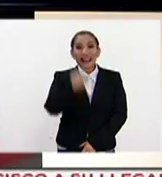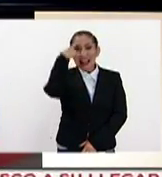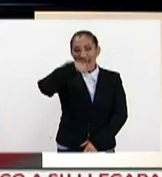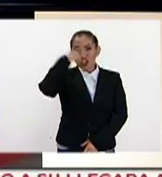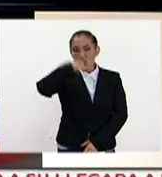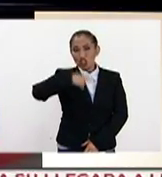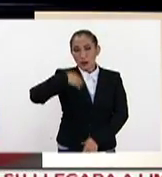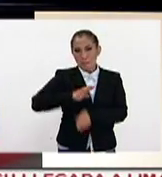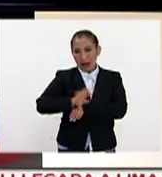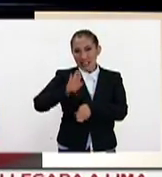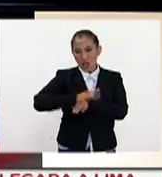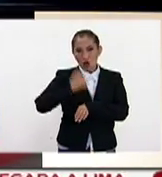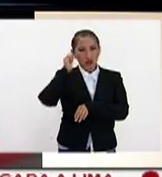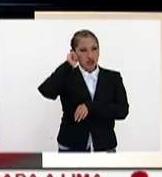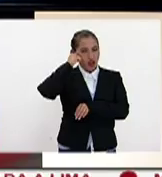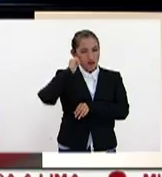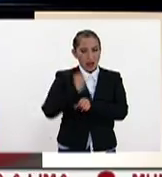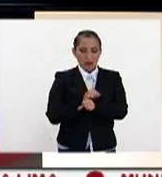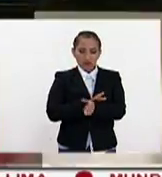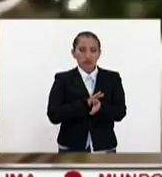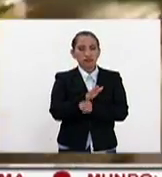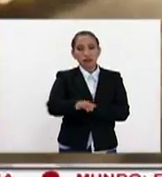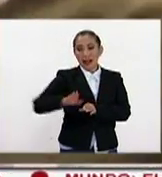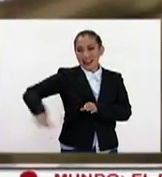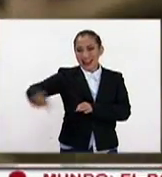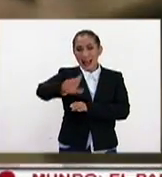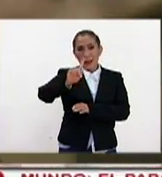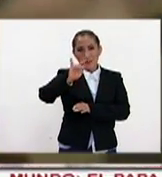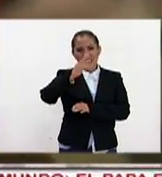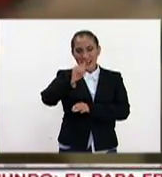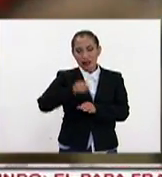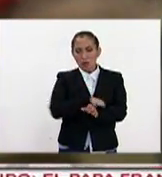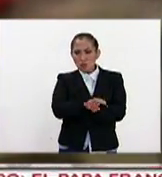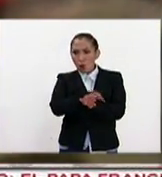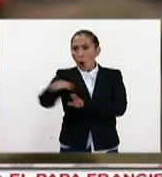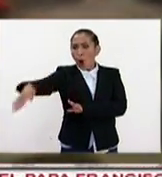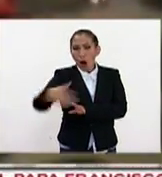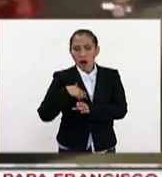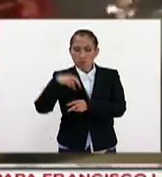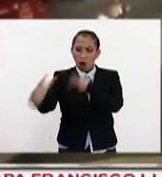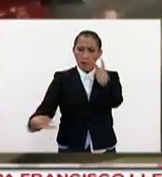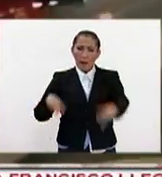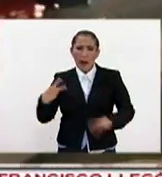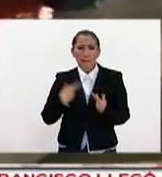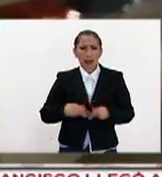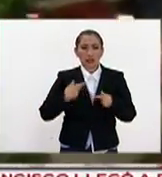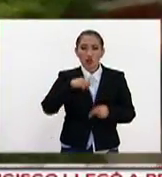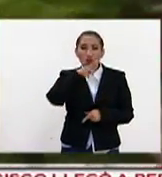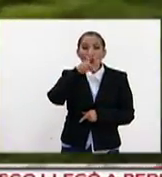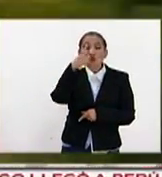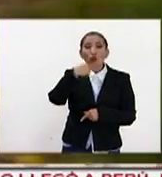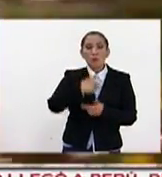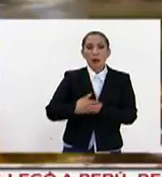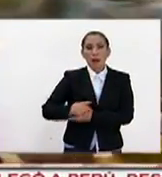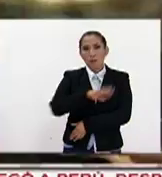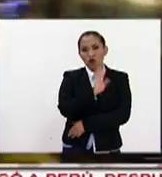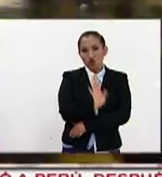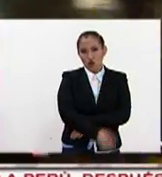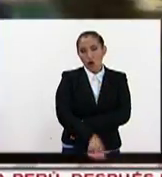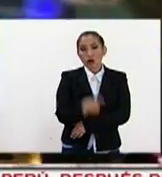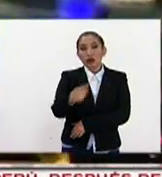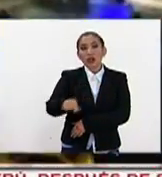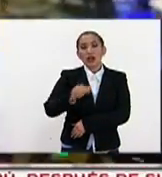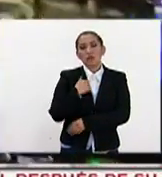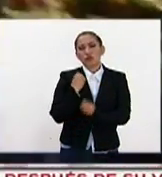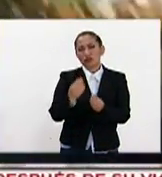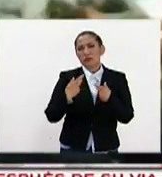Anoche, en Río de Janeiro, un conductor invadió la playa de Copacabana atropellando a los transeúntes y dejando como saldo un bebé fallecido y una